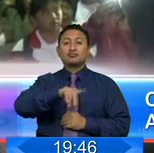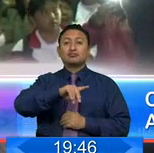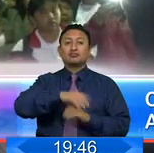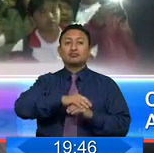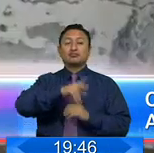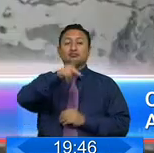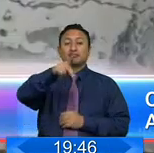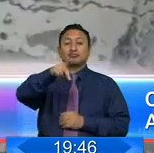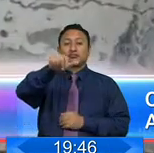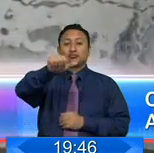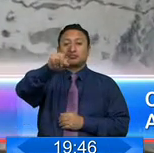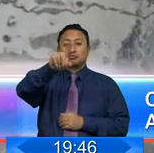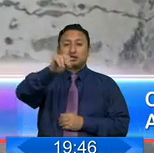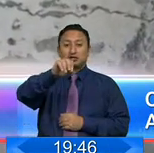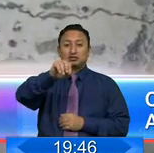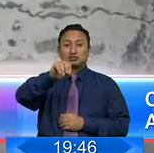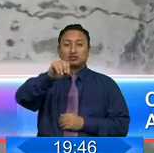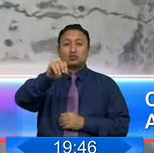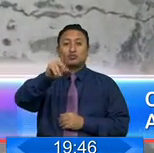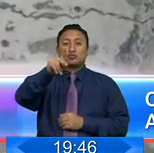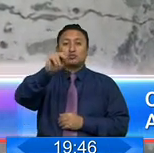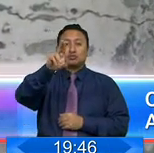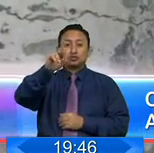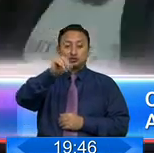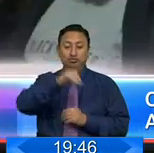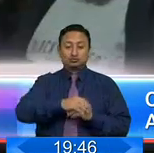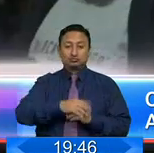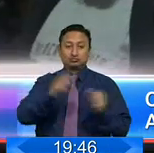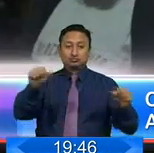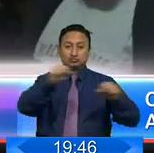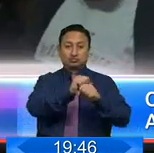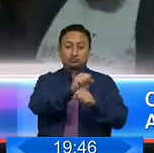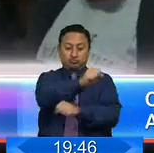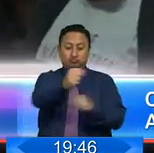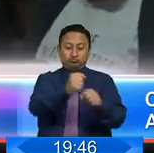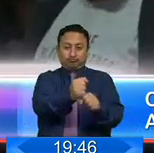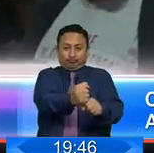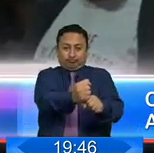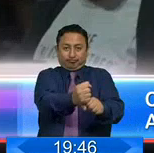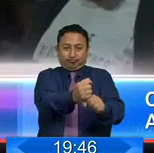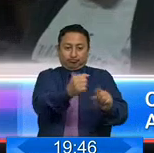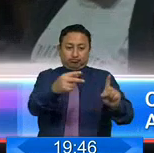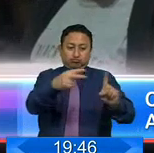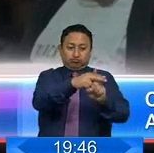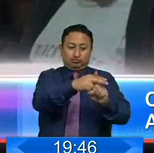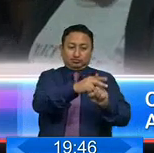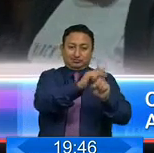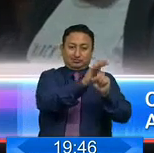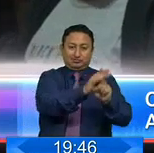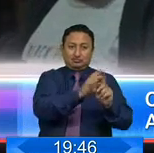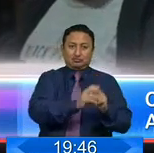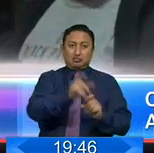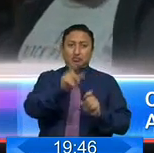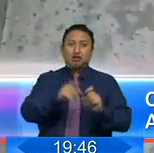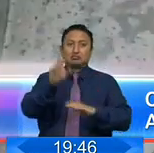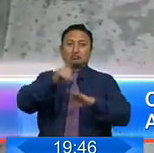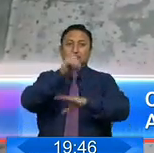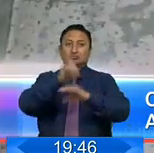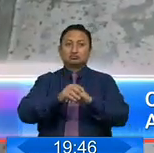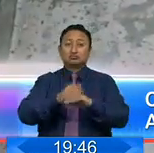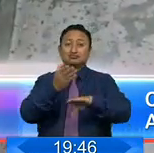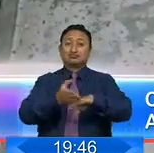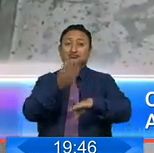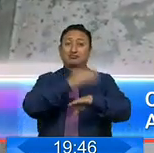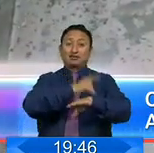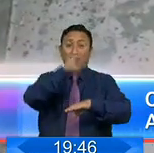capturaron. Le vendaron los ojos y lo ataron a un poste. Dirigentes de los comerciantes y dirigentes barriales establecieron que antes de entregarlo